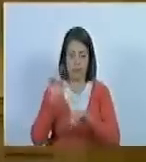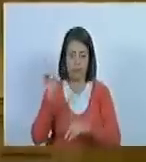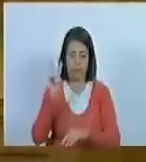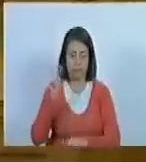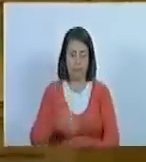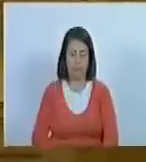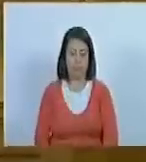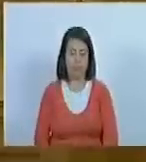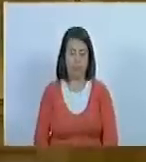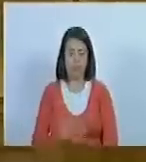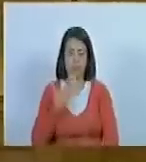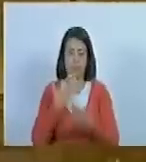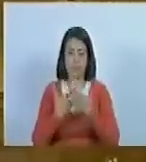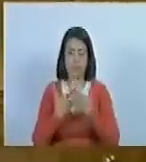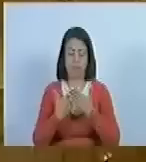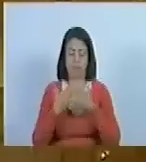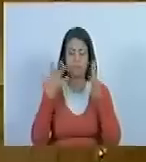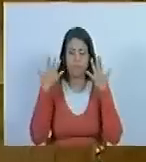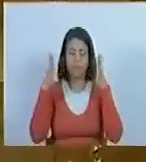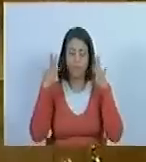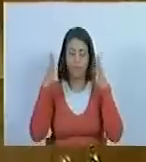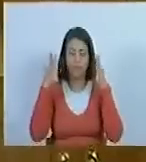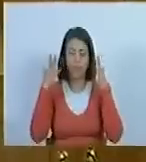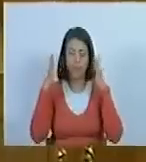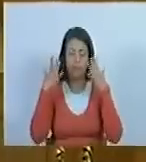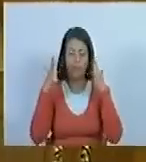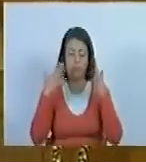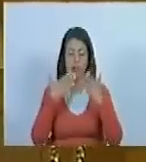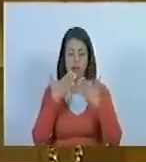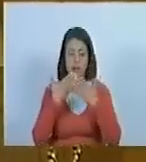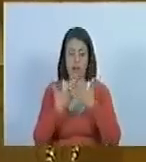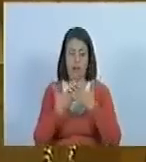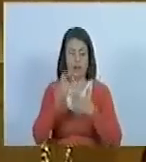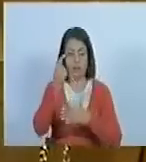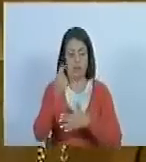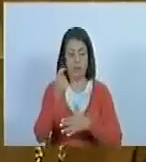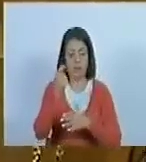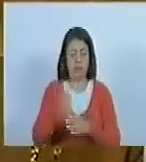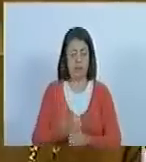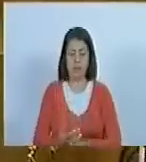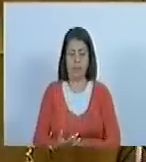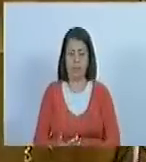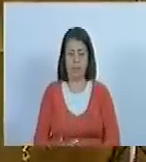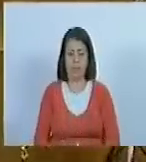Venezuela. Muchas gracias. Muchas gracias, diputado.